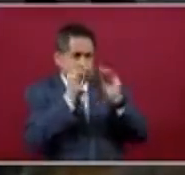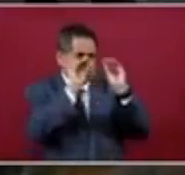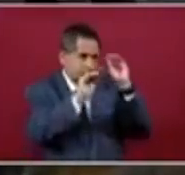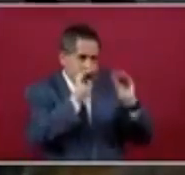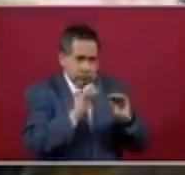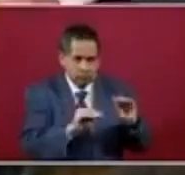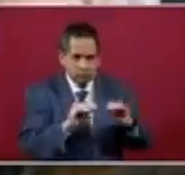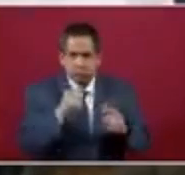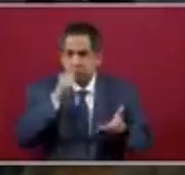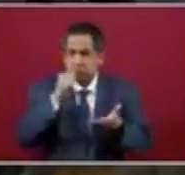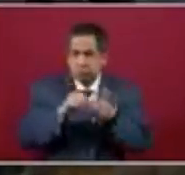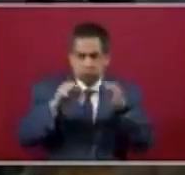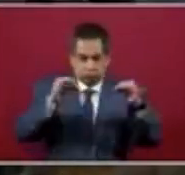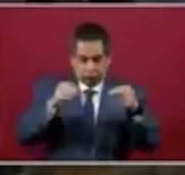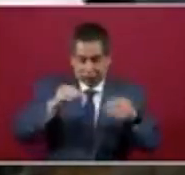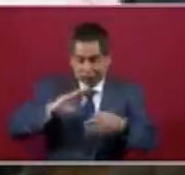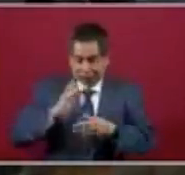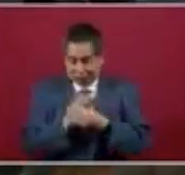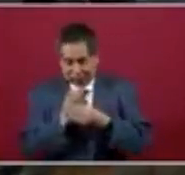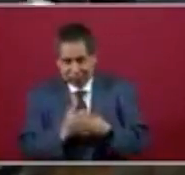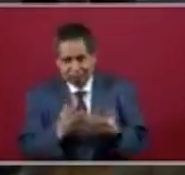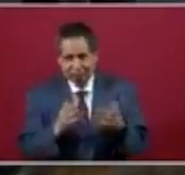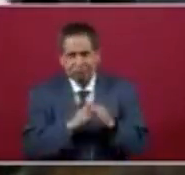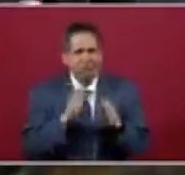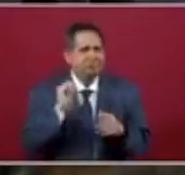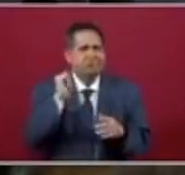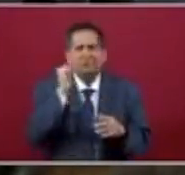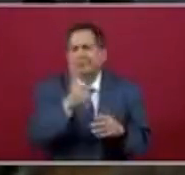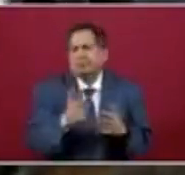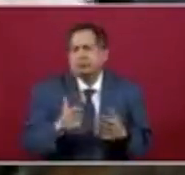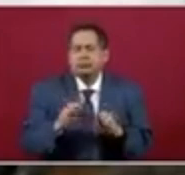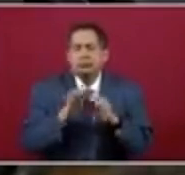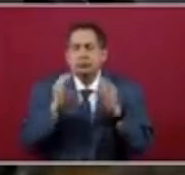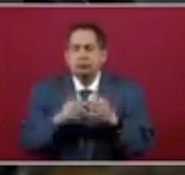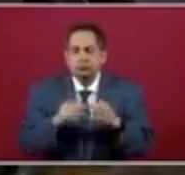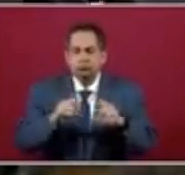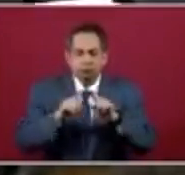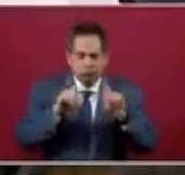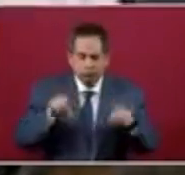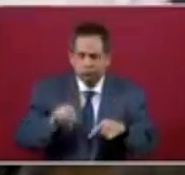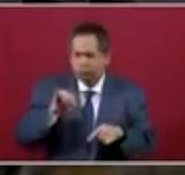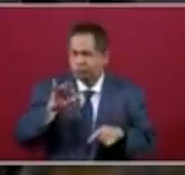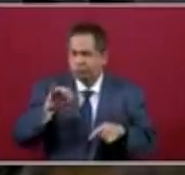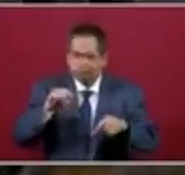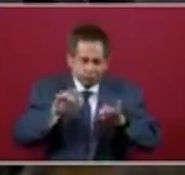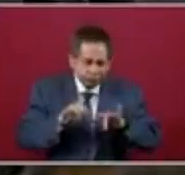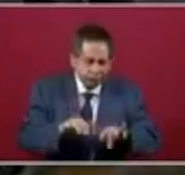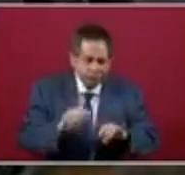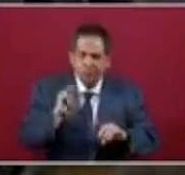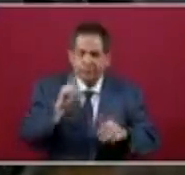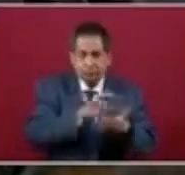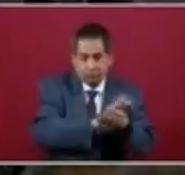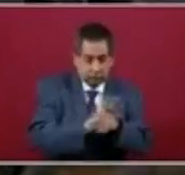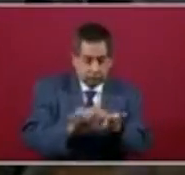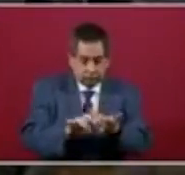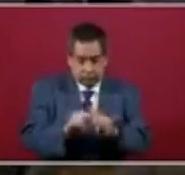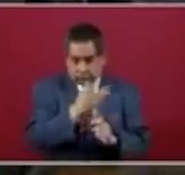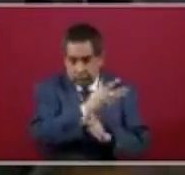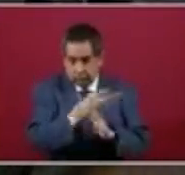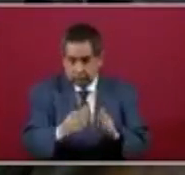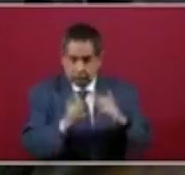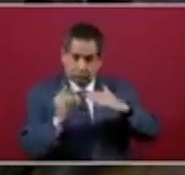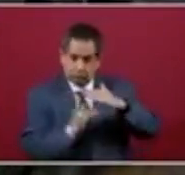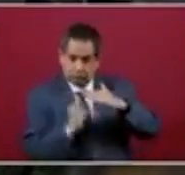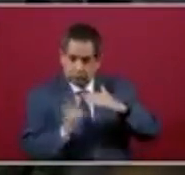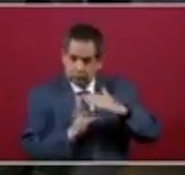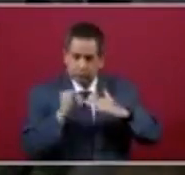las cajas en bruto, como comentaba? ¿Ya hay algún tipo de fichero o de alguna digitalización de ese material que se